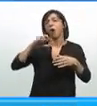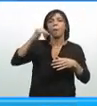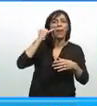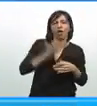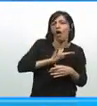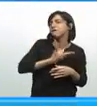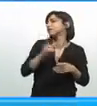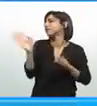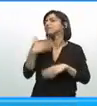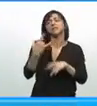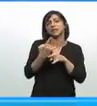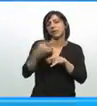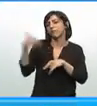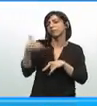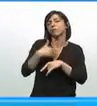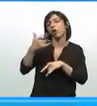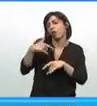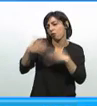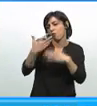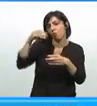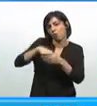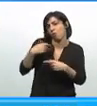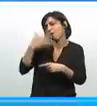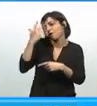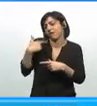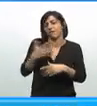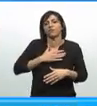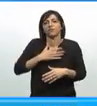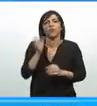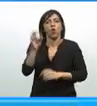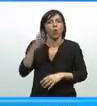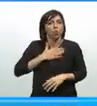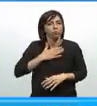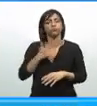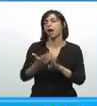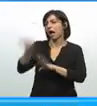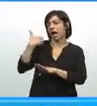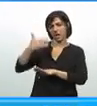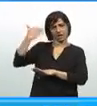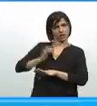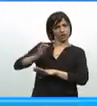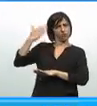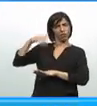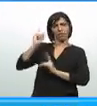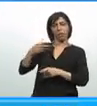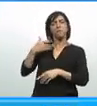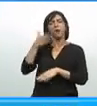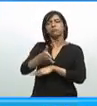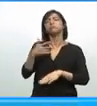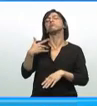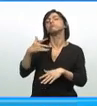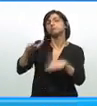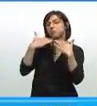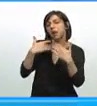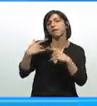que es mi club donde también juego. Y como ahora San Lorenzo hace local acá, ya había venido el año pasado a verlo en el TNA. También aproveché, hoy era un partido